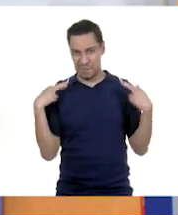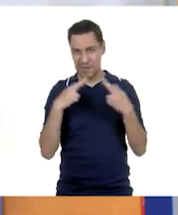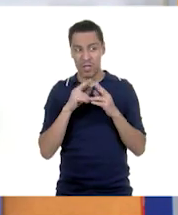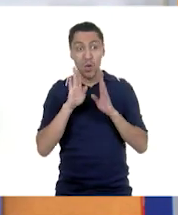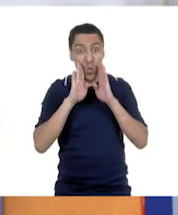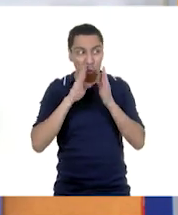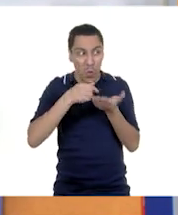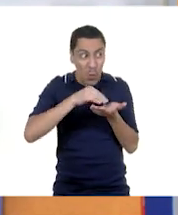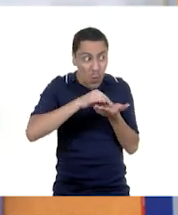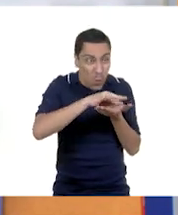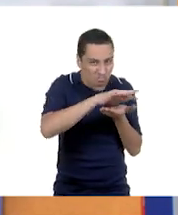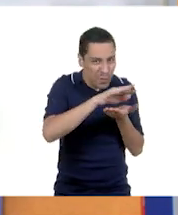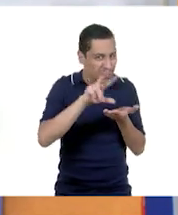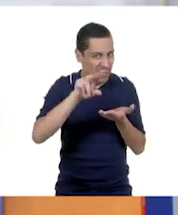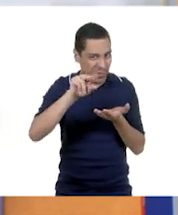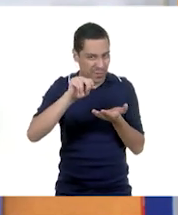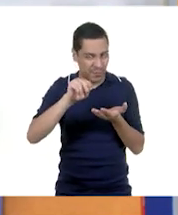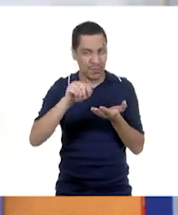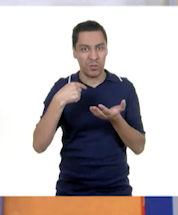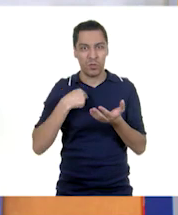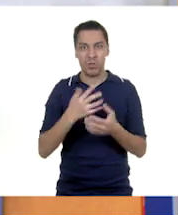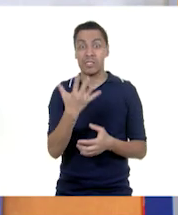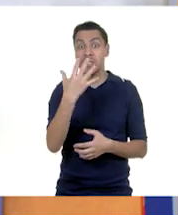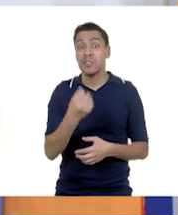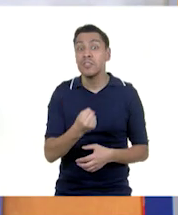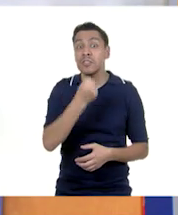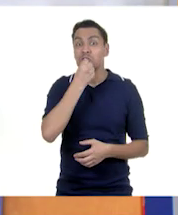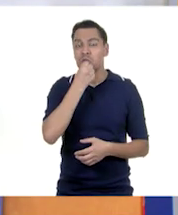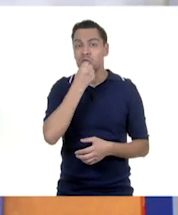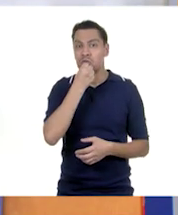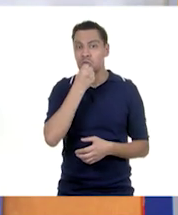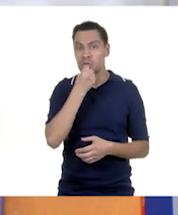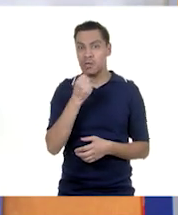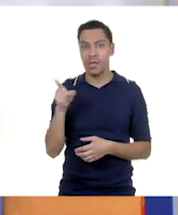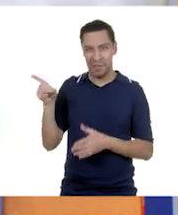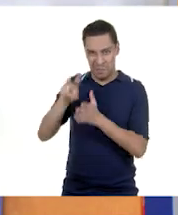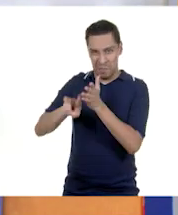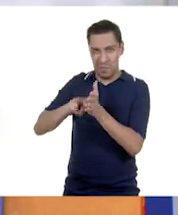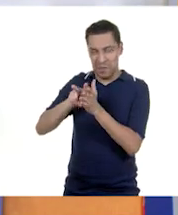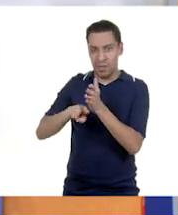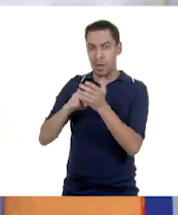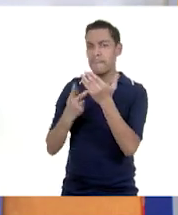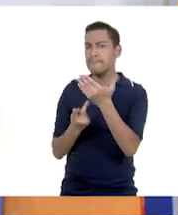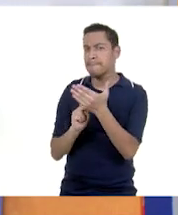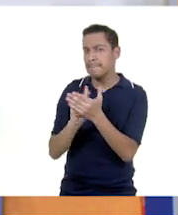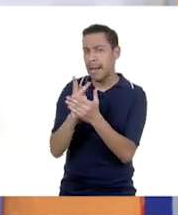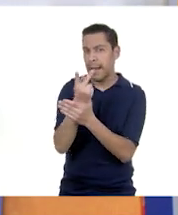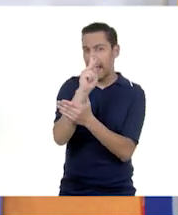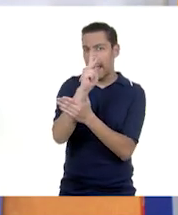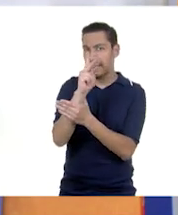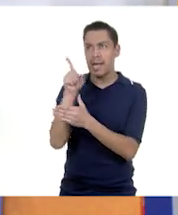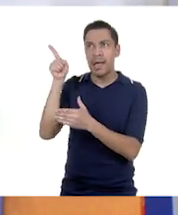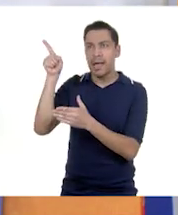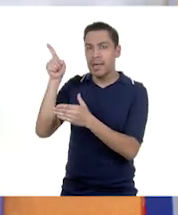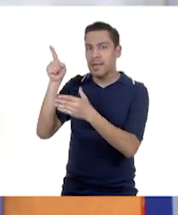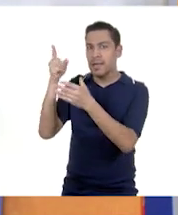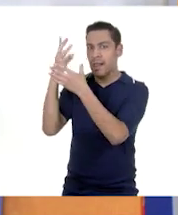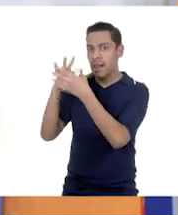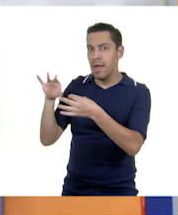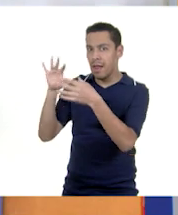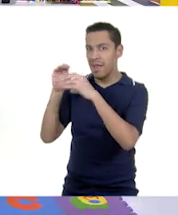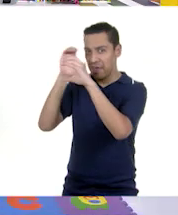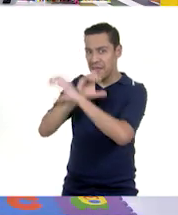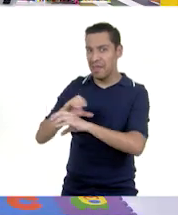si puso atención. Te voy a dar 5 segundos para que me menciones algunas de las plantas que venían en la letra de la